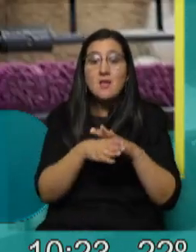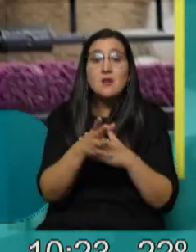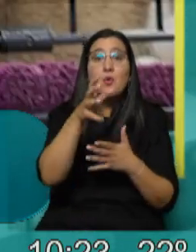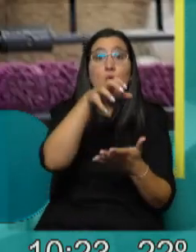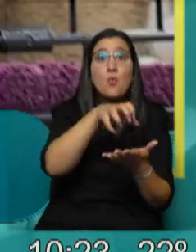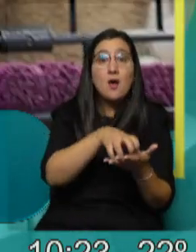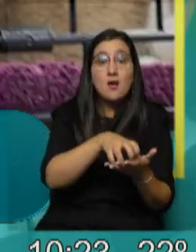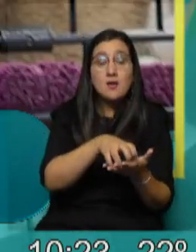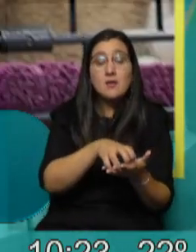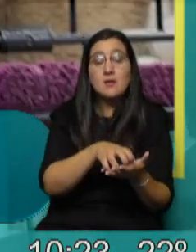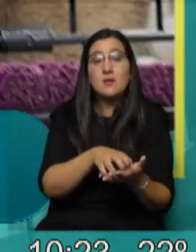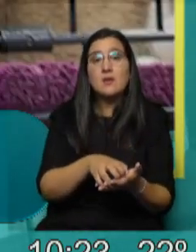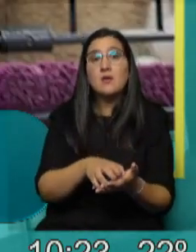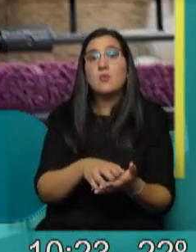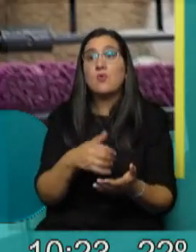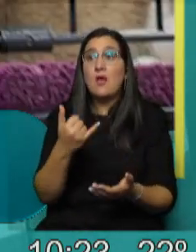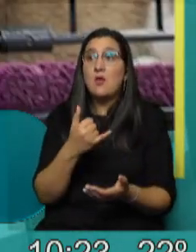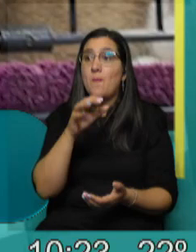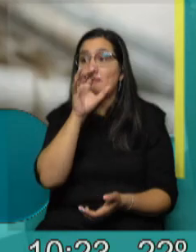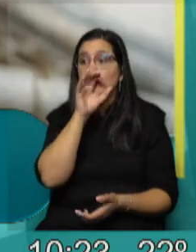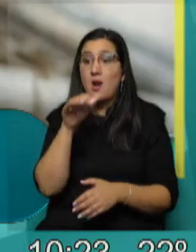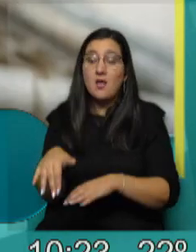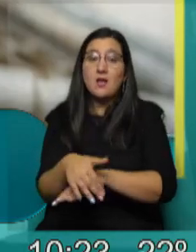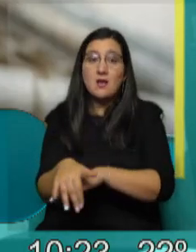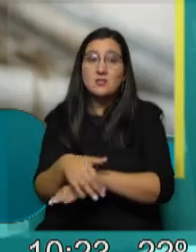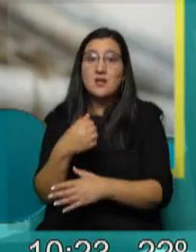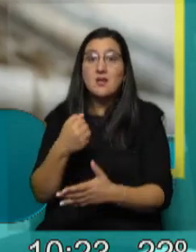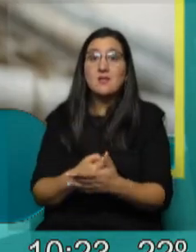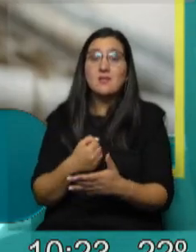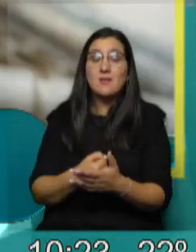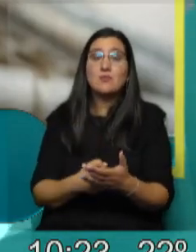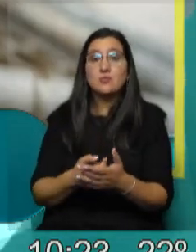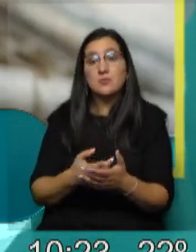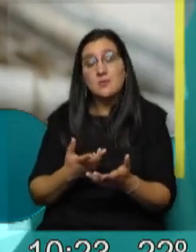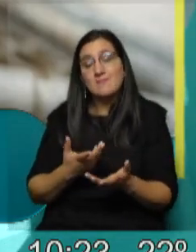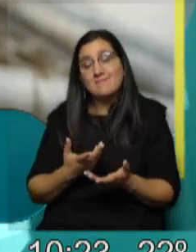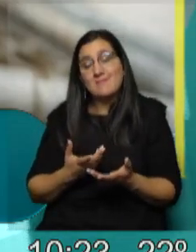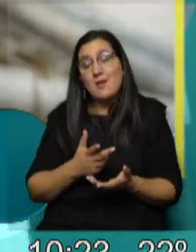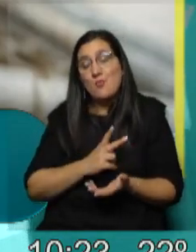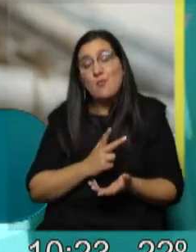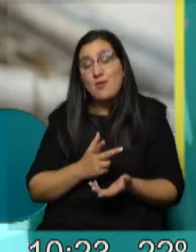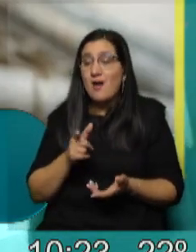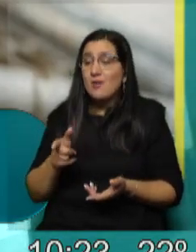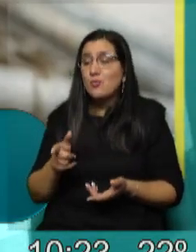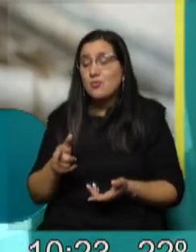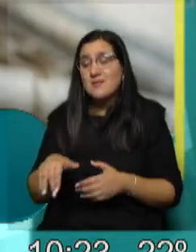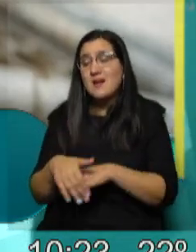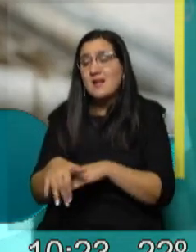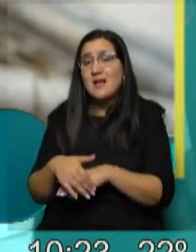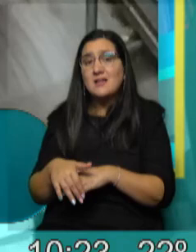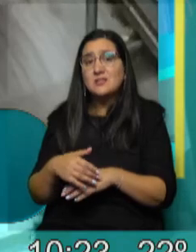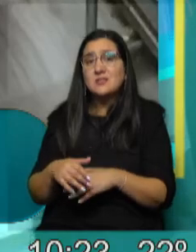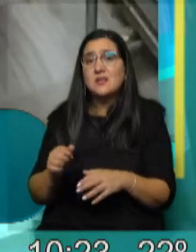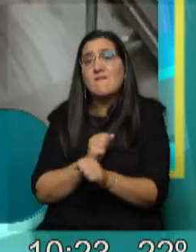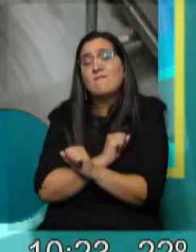allá de que nosotros tenemos un tema, es que cuando encontramos un perro en la calle, cuando tratamos de darle cierto reparo, es muy humano decir, bueno, estabas en la calle, estás sin pelo, estás